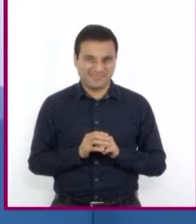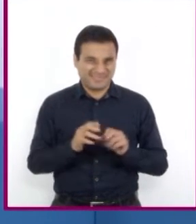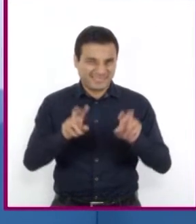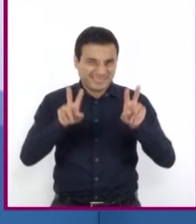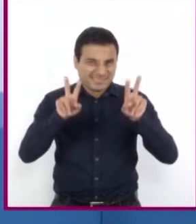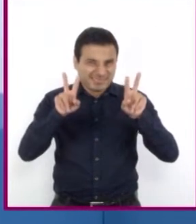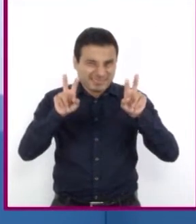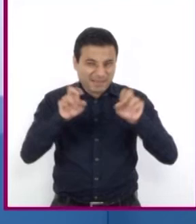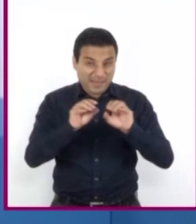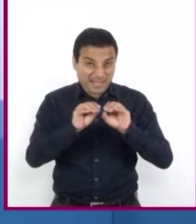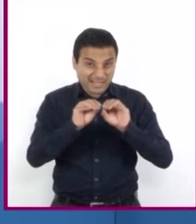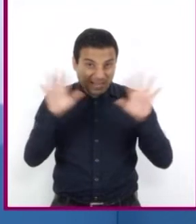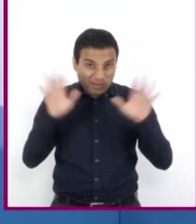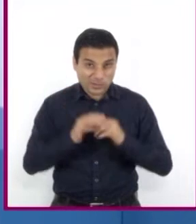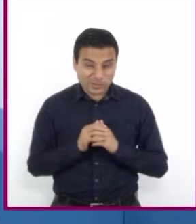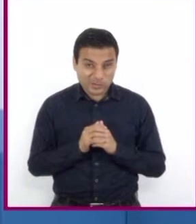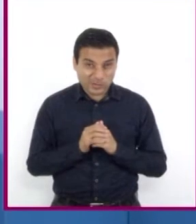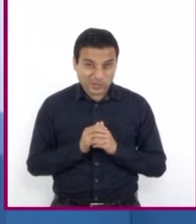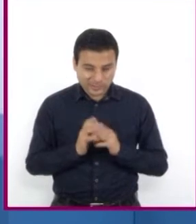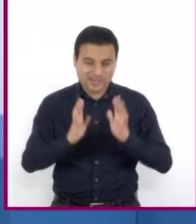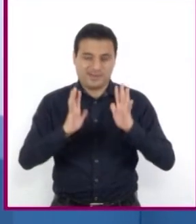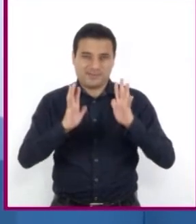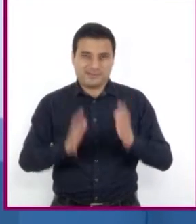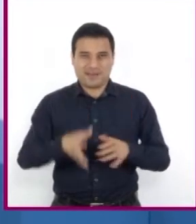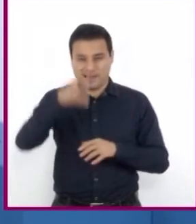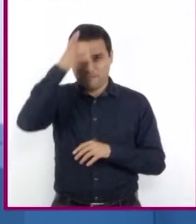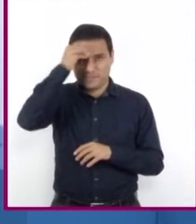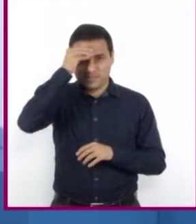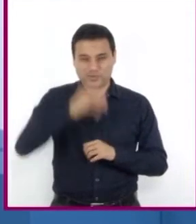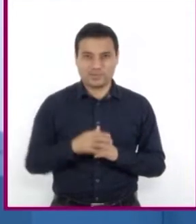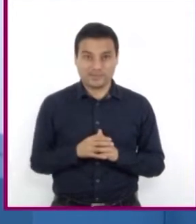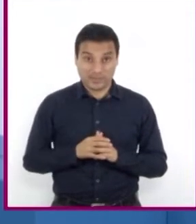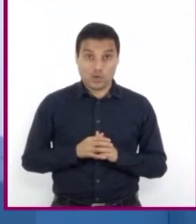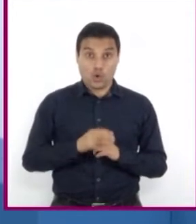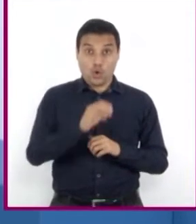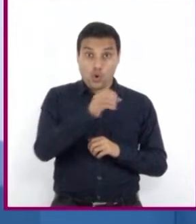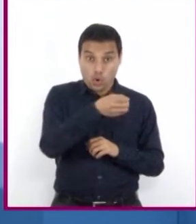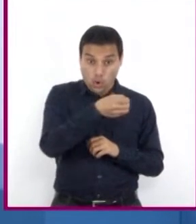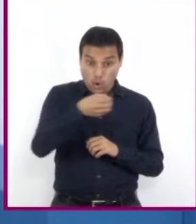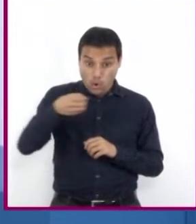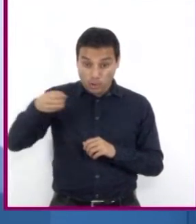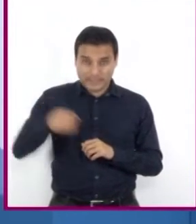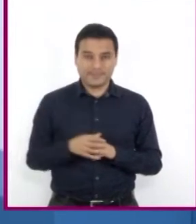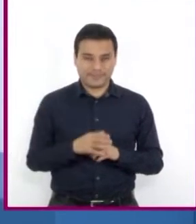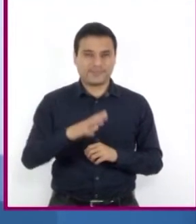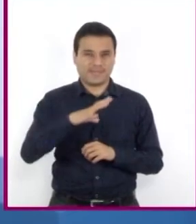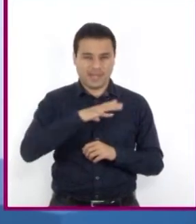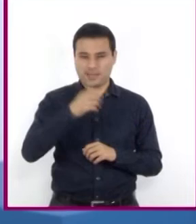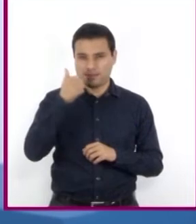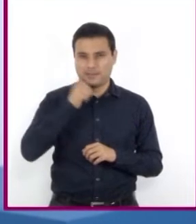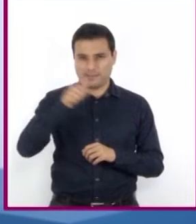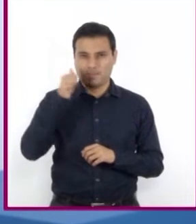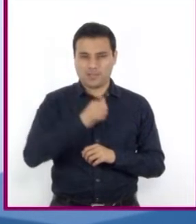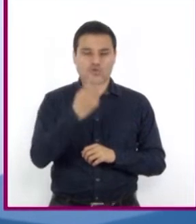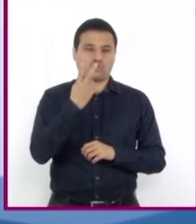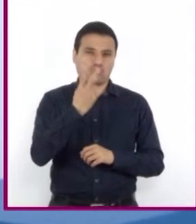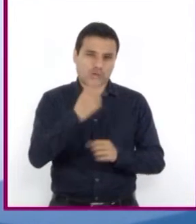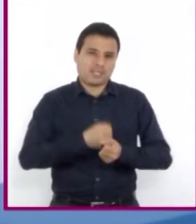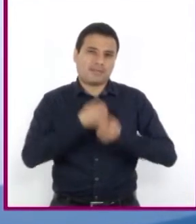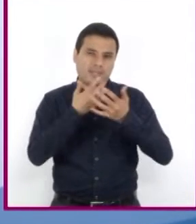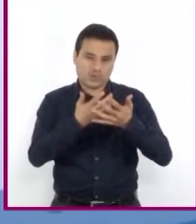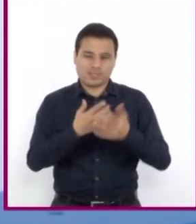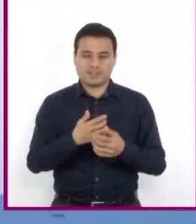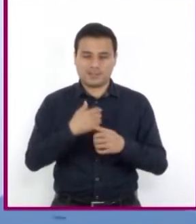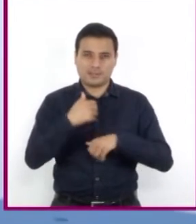tema? Hemos aprendido que una sucesión puede tener al menos dos expresiones algebraicas que las